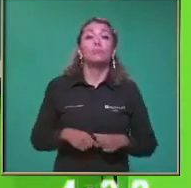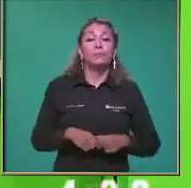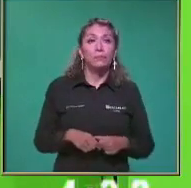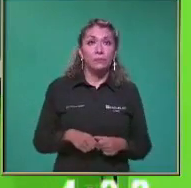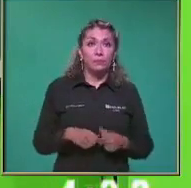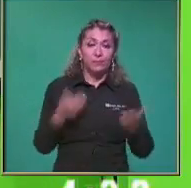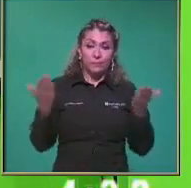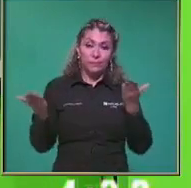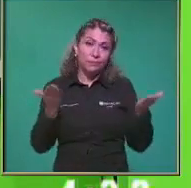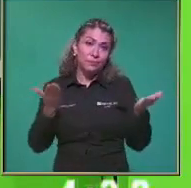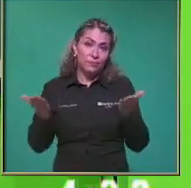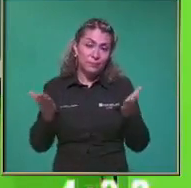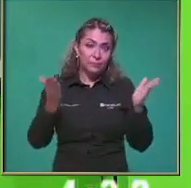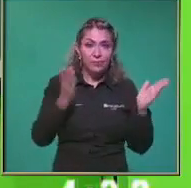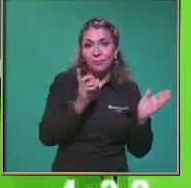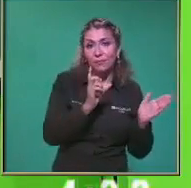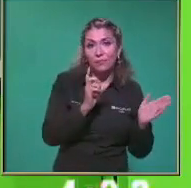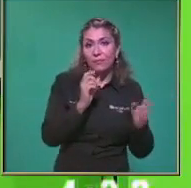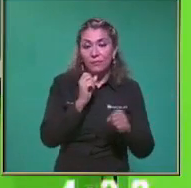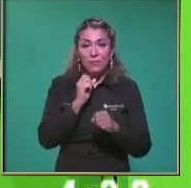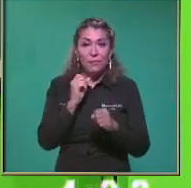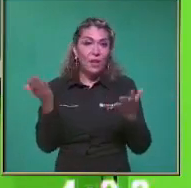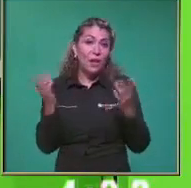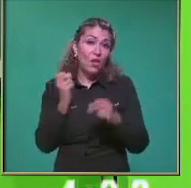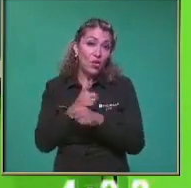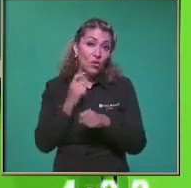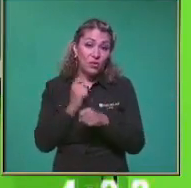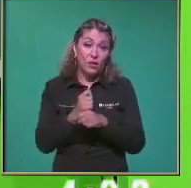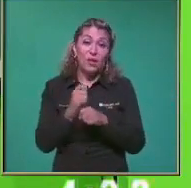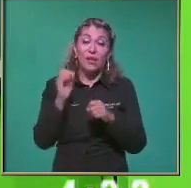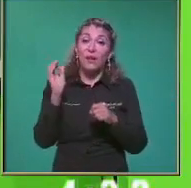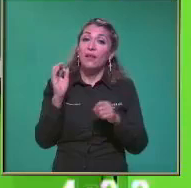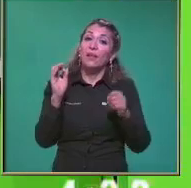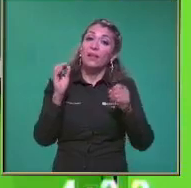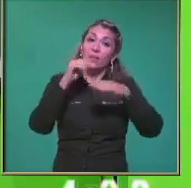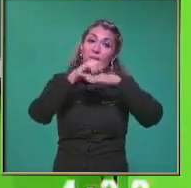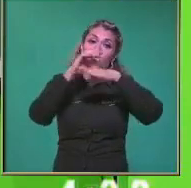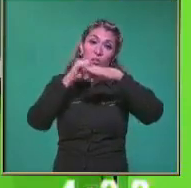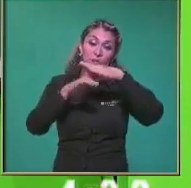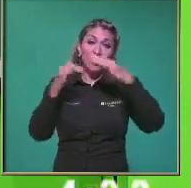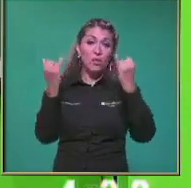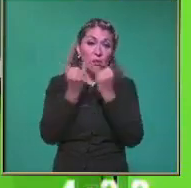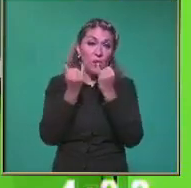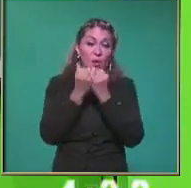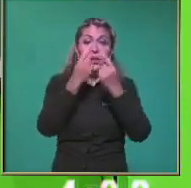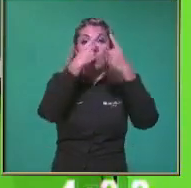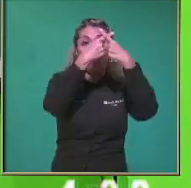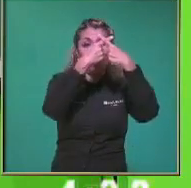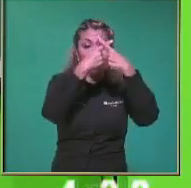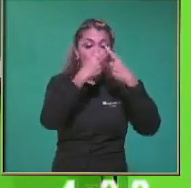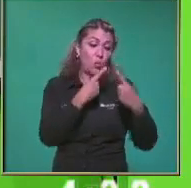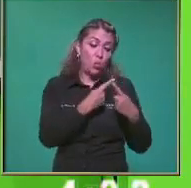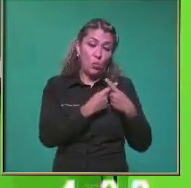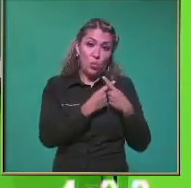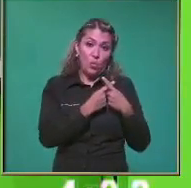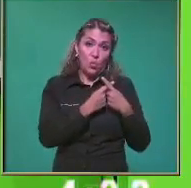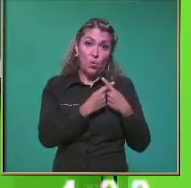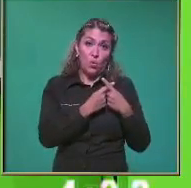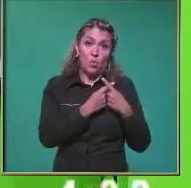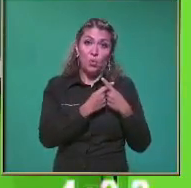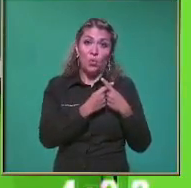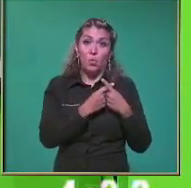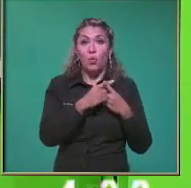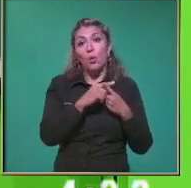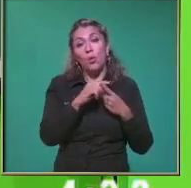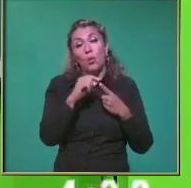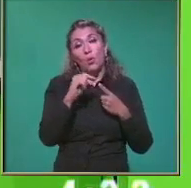checar cómo encontrar fracciones equivalentes y para encontrarlas recordemos que tenemos que multiplicar tanto el numerador como el denominador